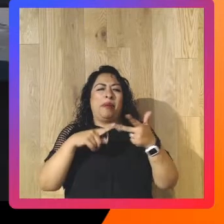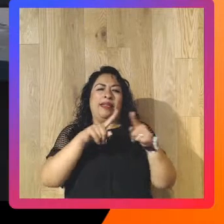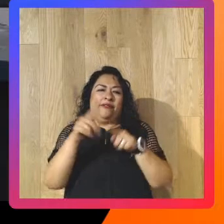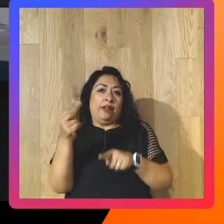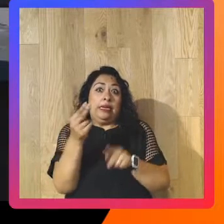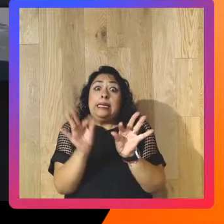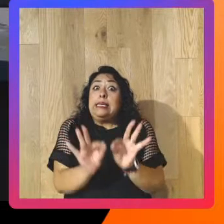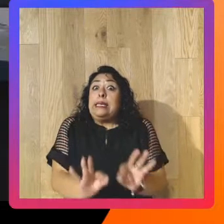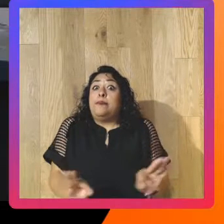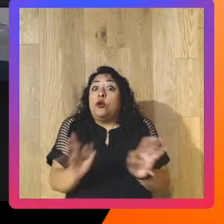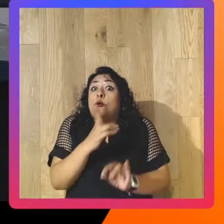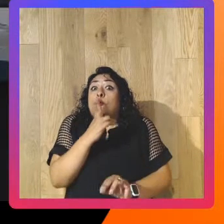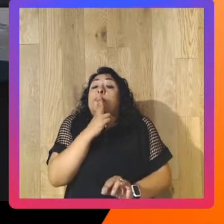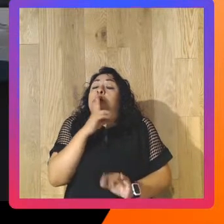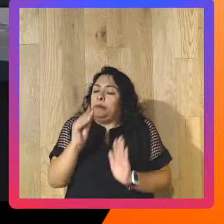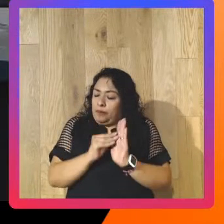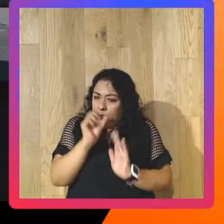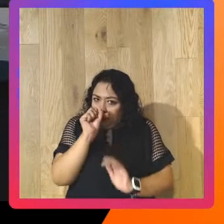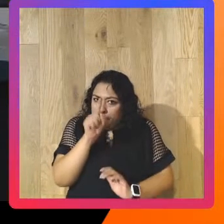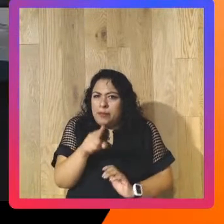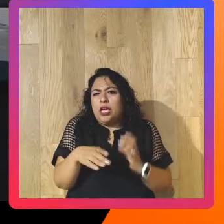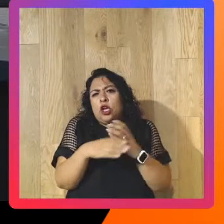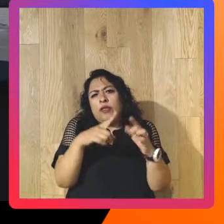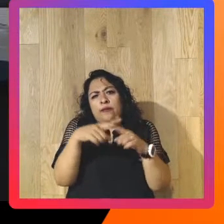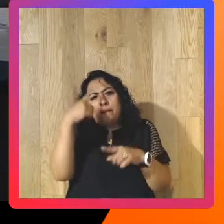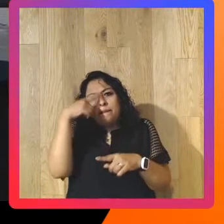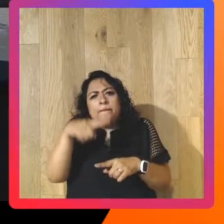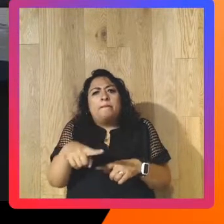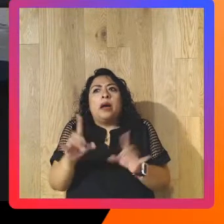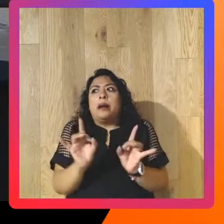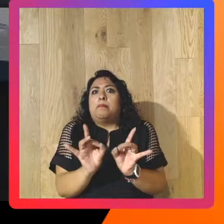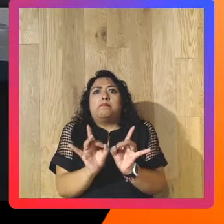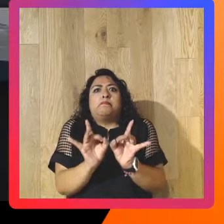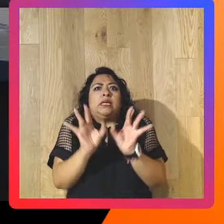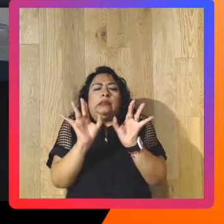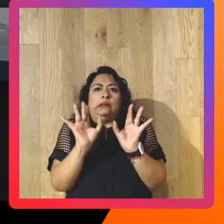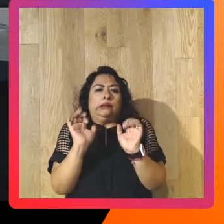necesidades esenciales, incluidas provisiones para hechos inesperados.